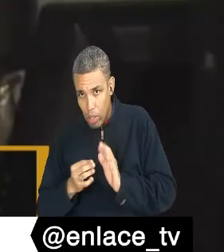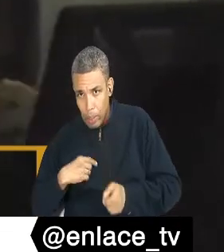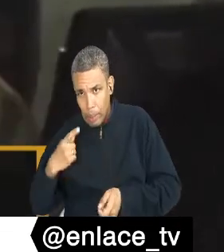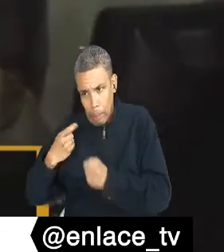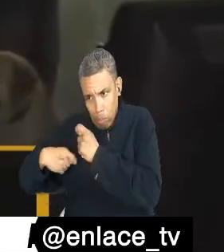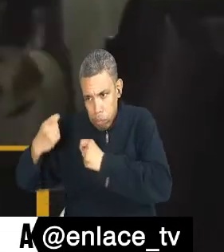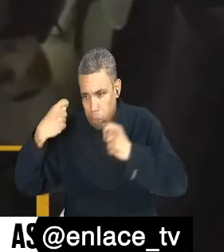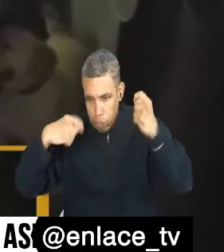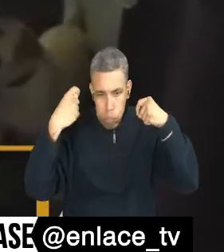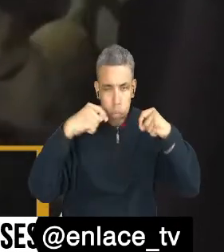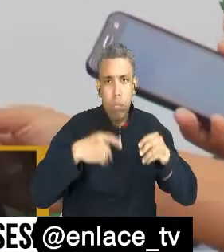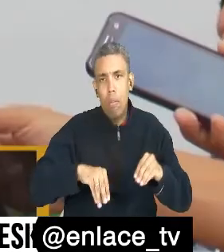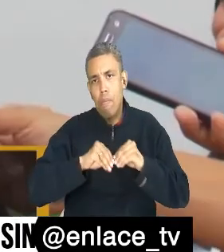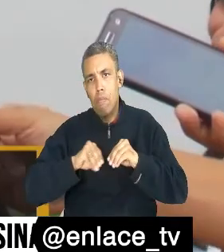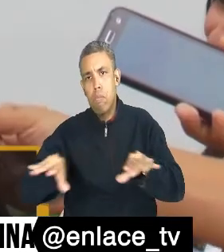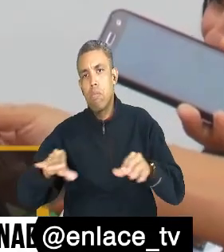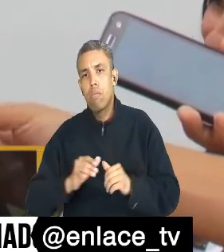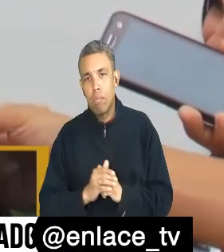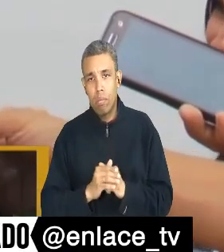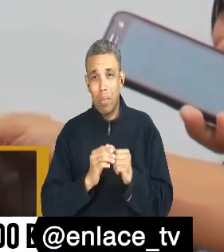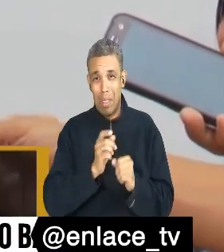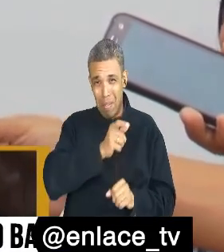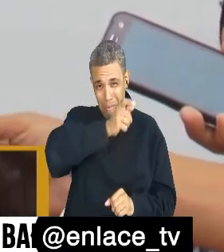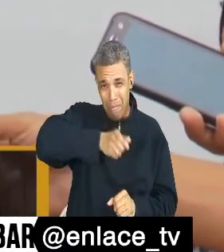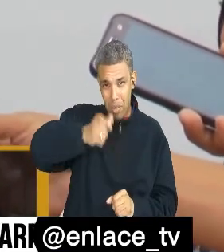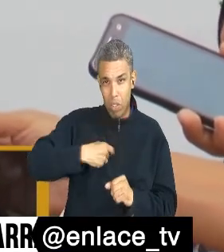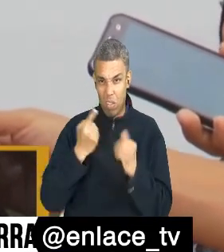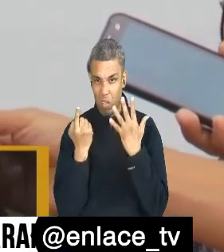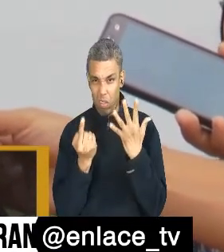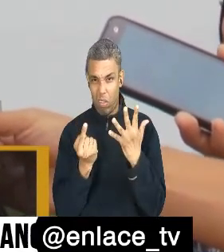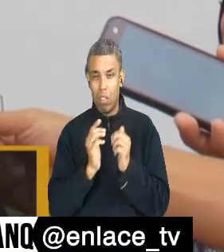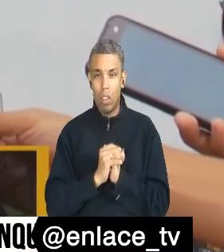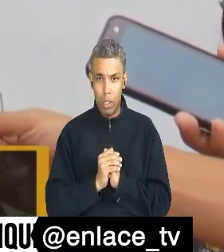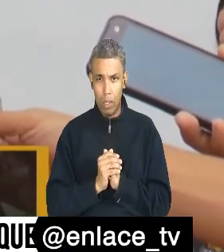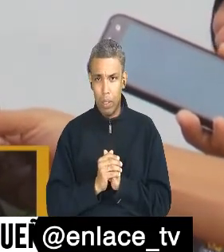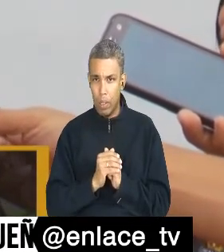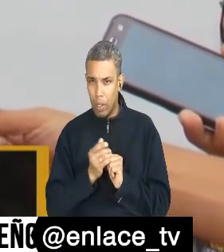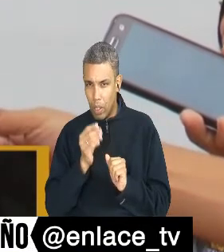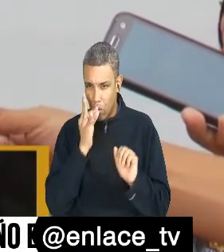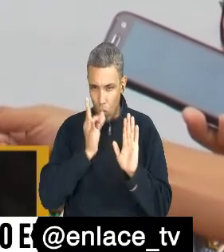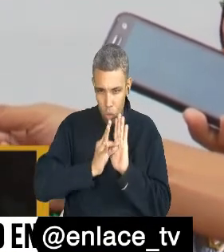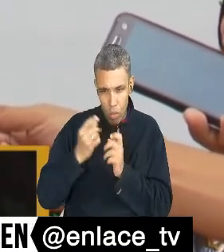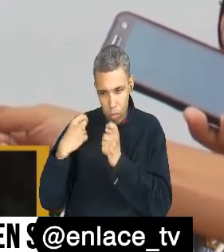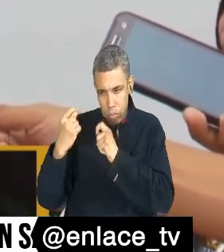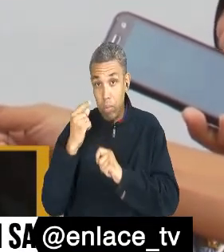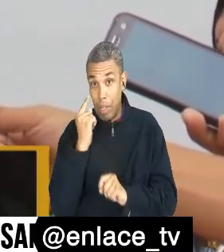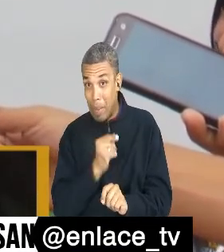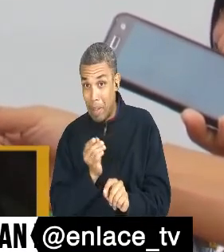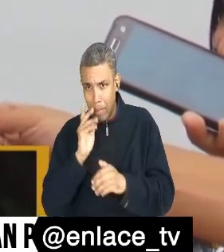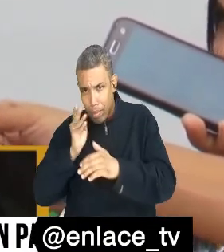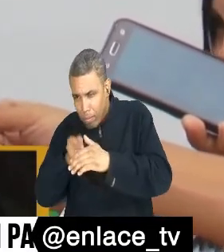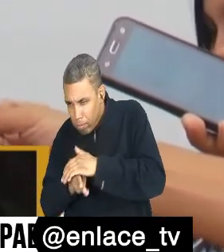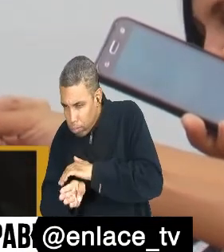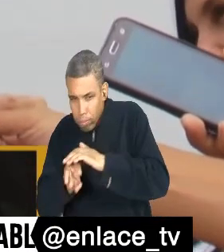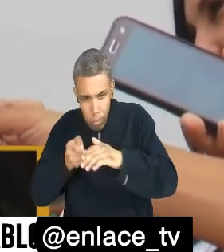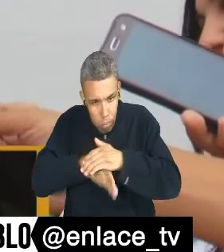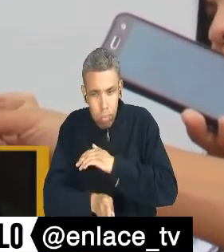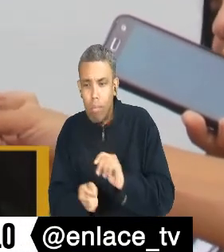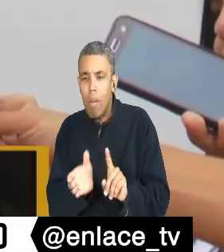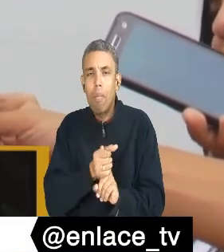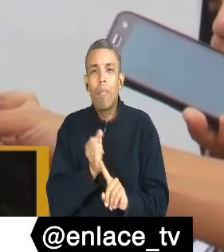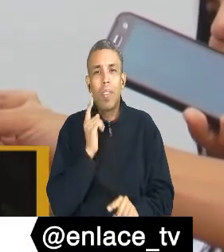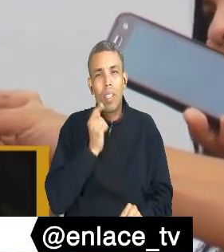el tráfico y comercio de estupefacientes. En esos allanamientos también encontramos 500 gramos de cocaína, 340 mil